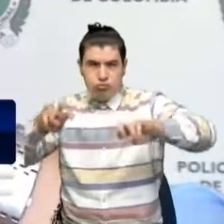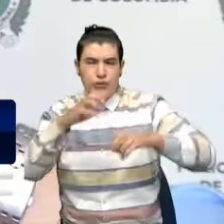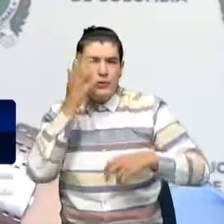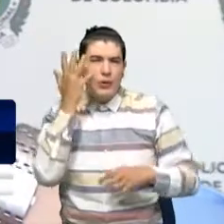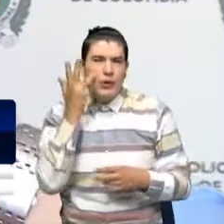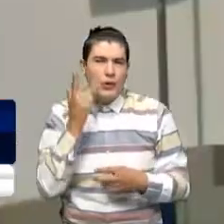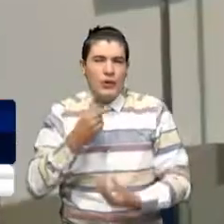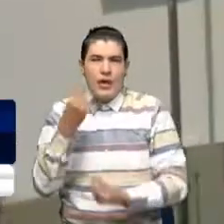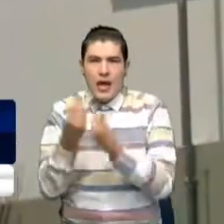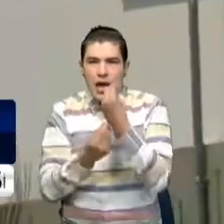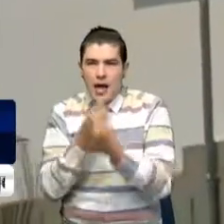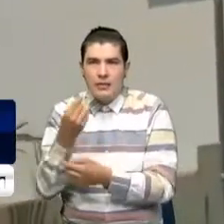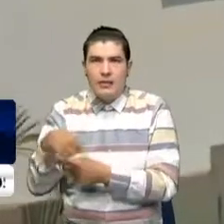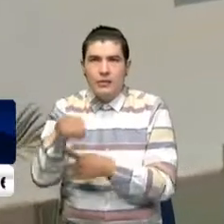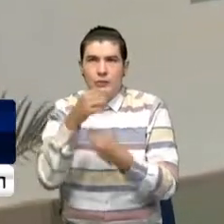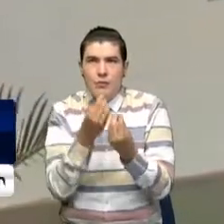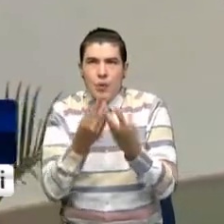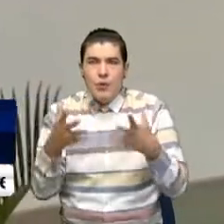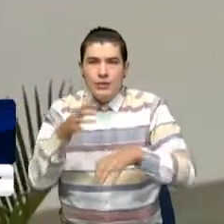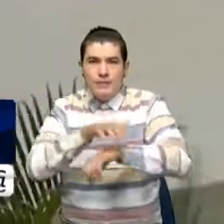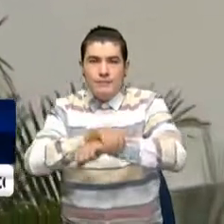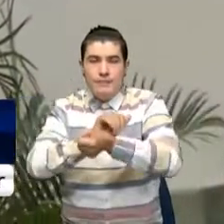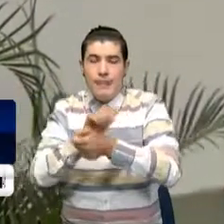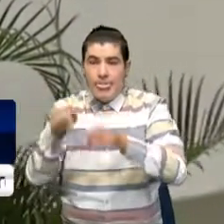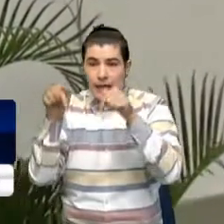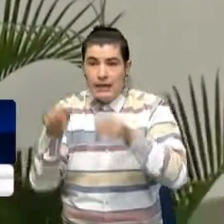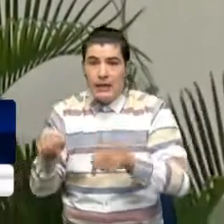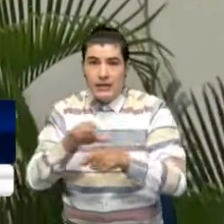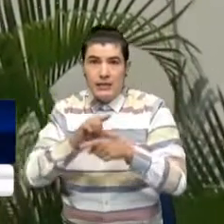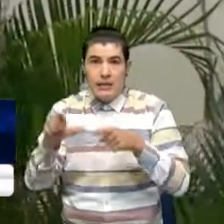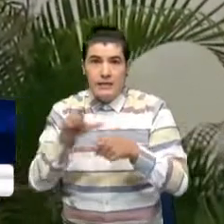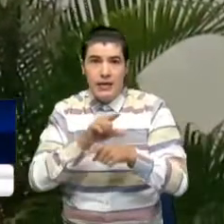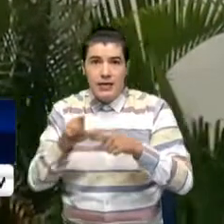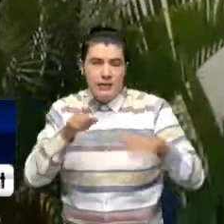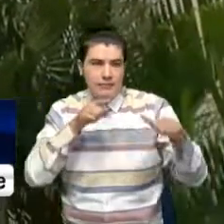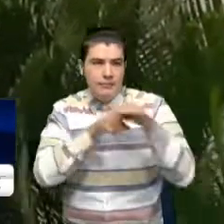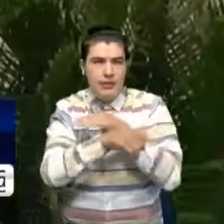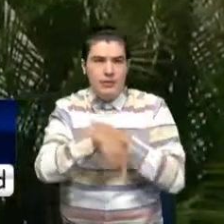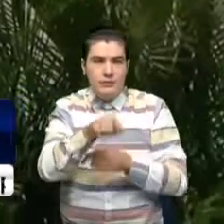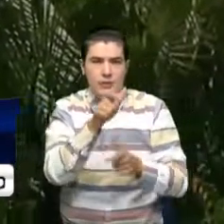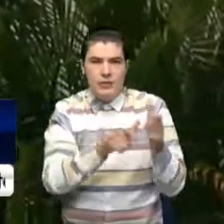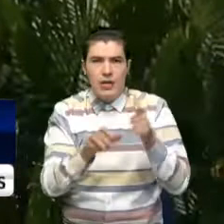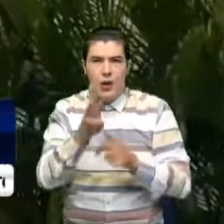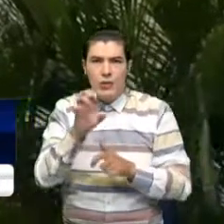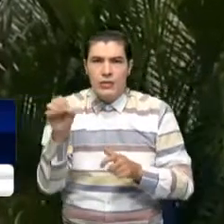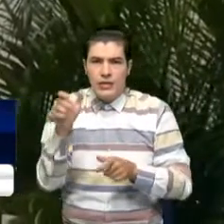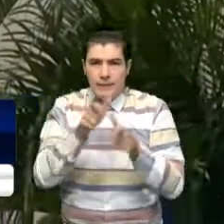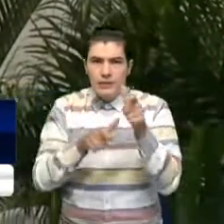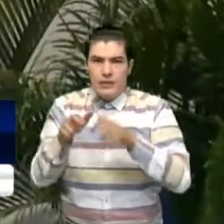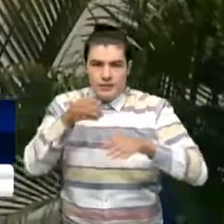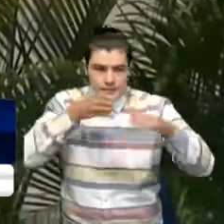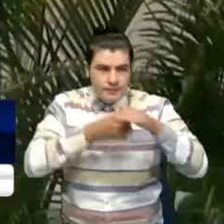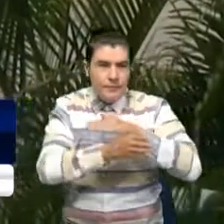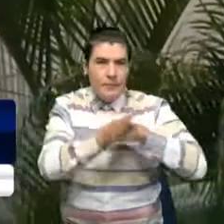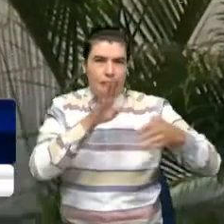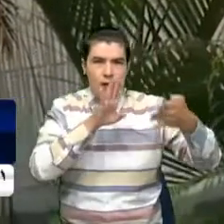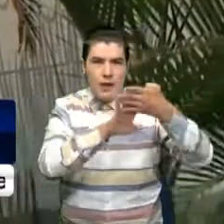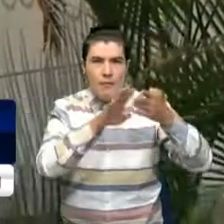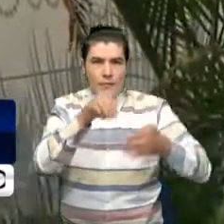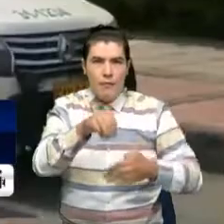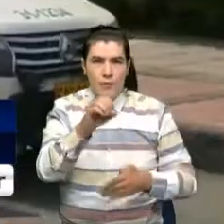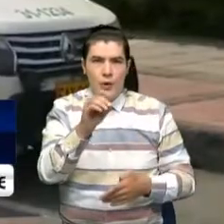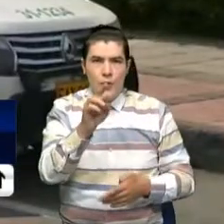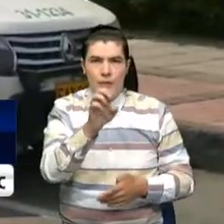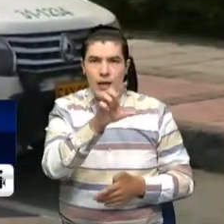están dando muchas capturas para esta semana serán evacuados de las estaciones 80 detenidos que ingresarán a la cárcel modelo